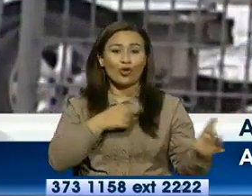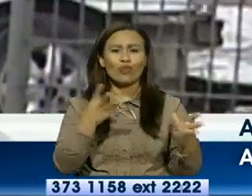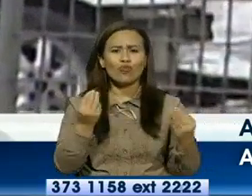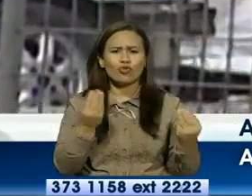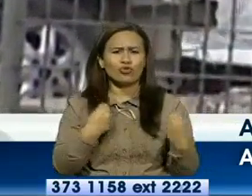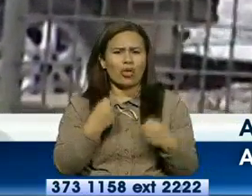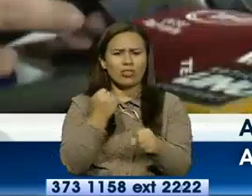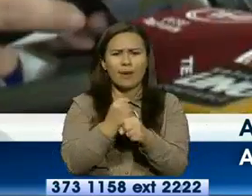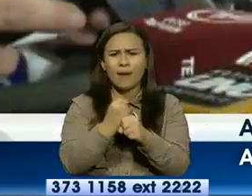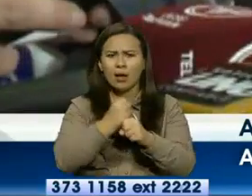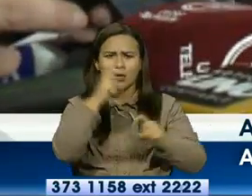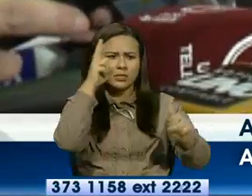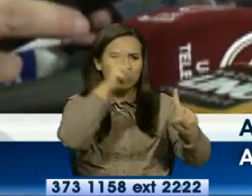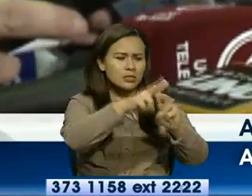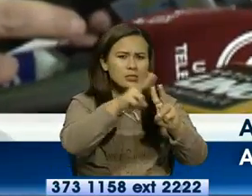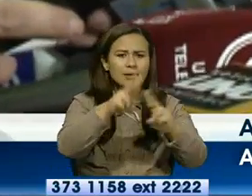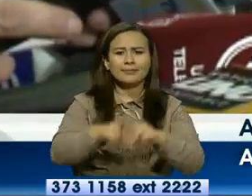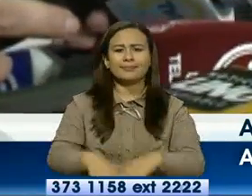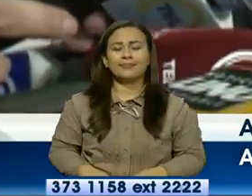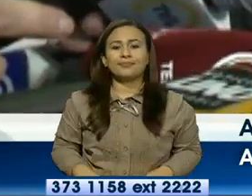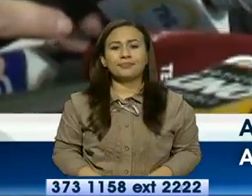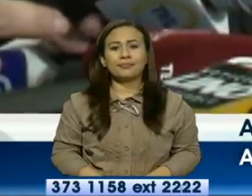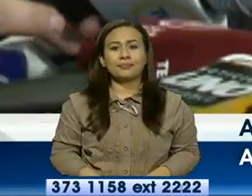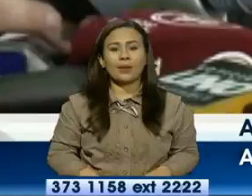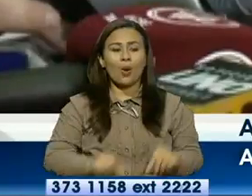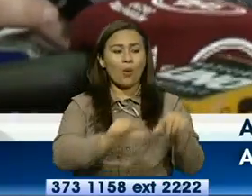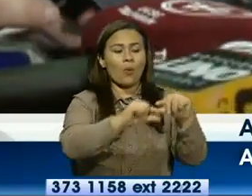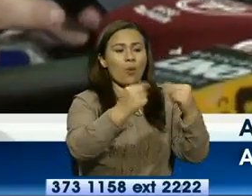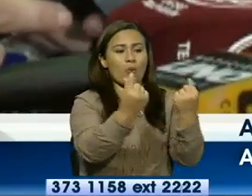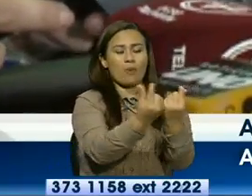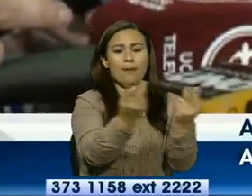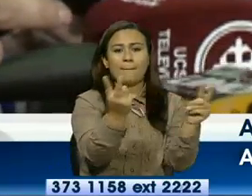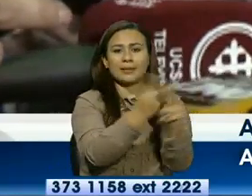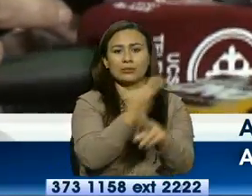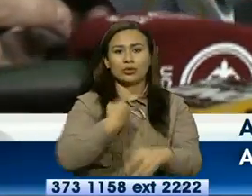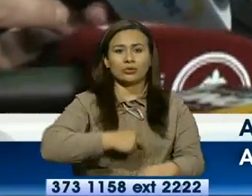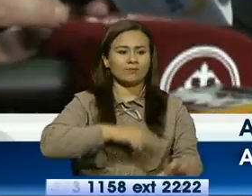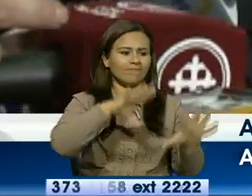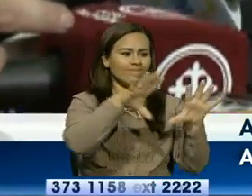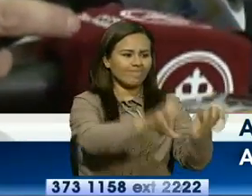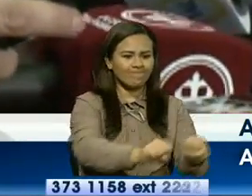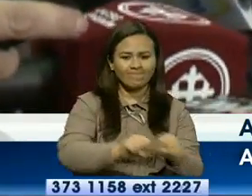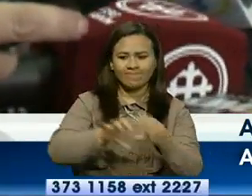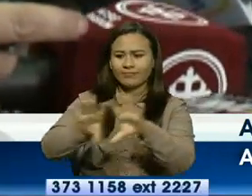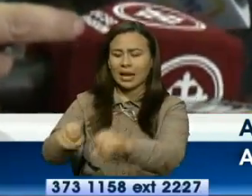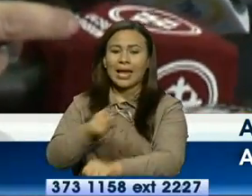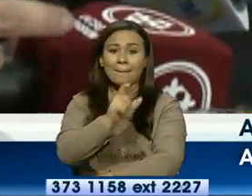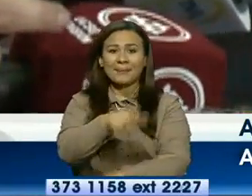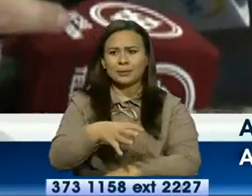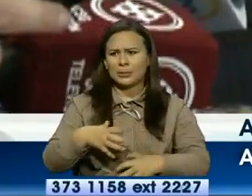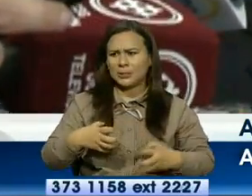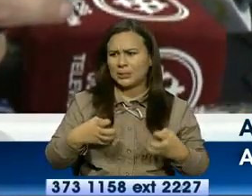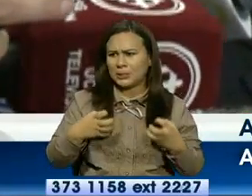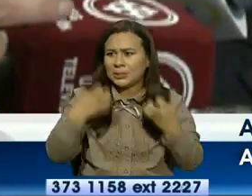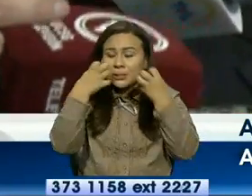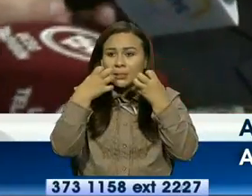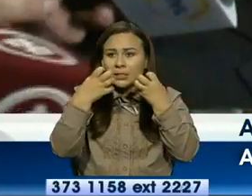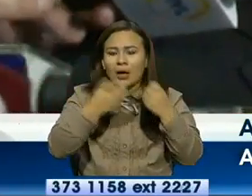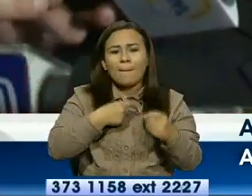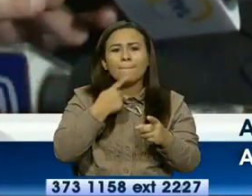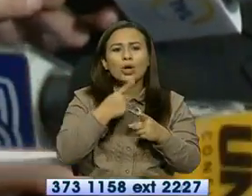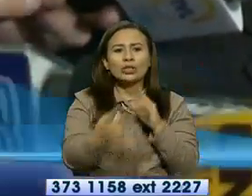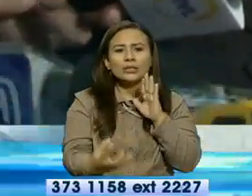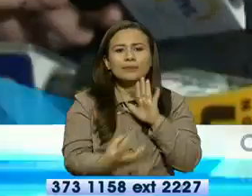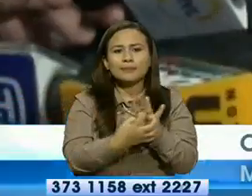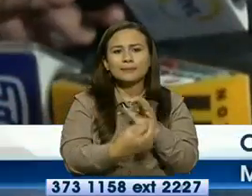múltiples operativos. Los grupos armados organizados residuales están en este momento como grupos delictivos y prestando